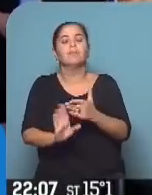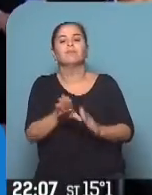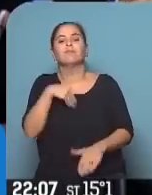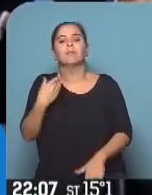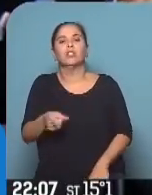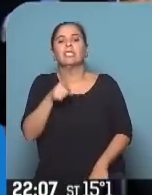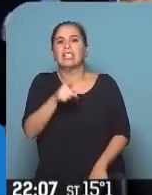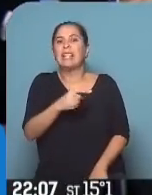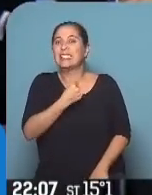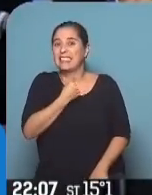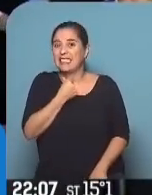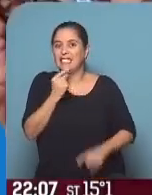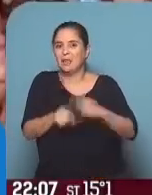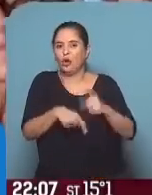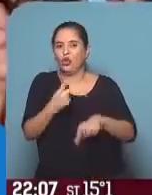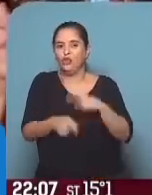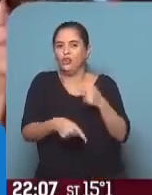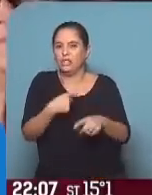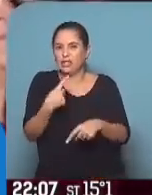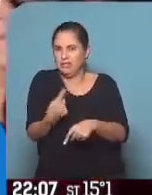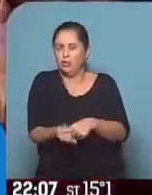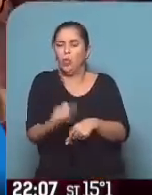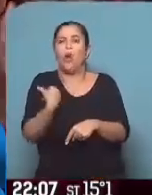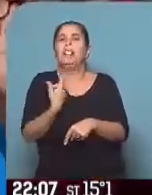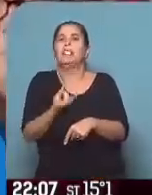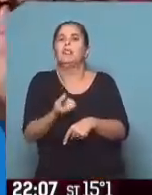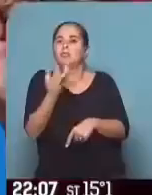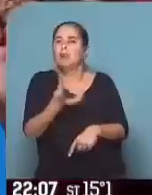Estados Unidos, donde cala hondo su mensaje de que